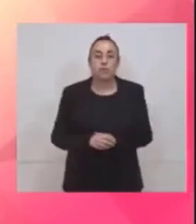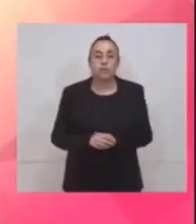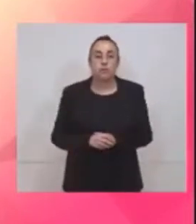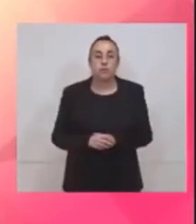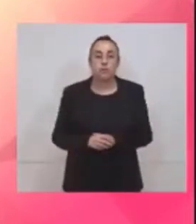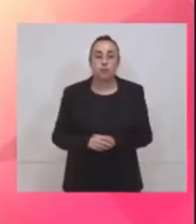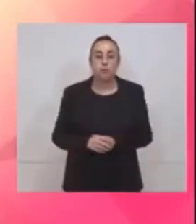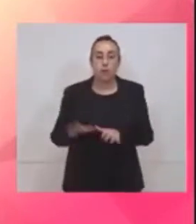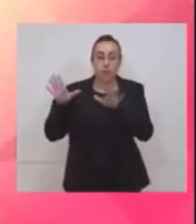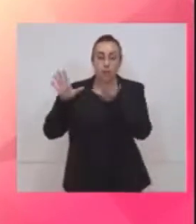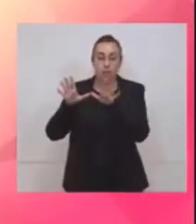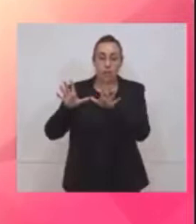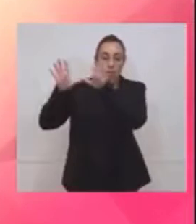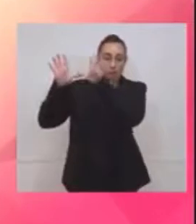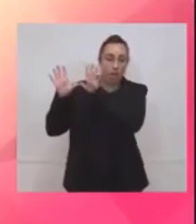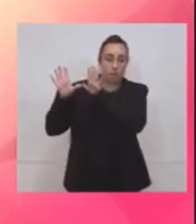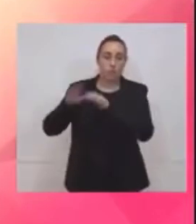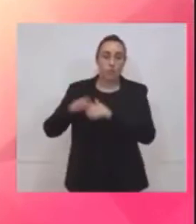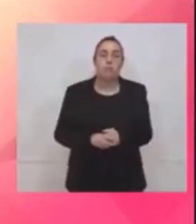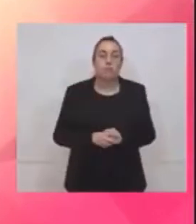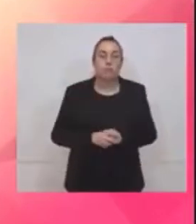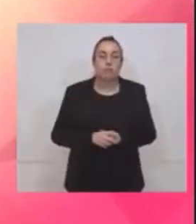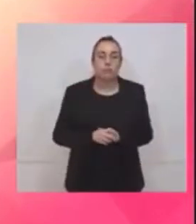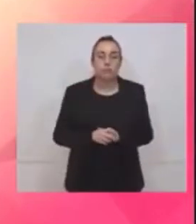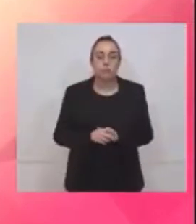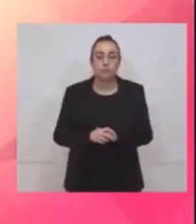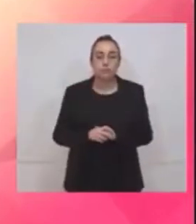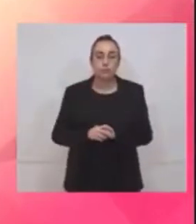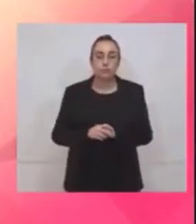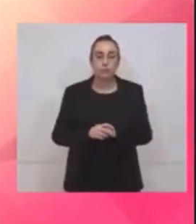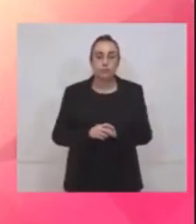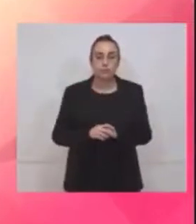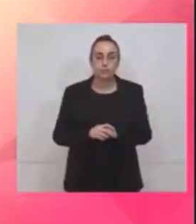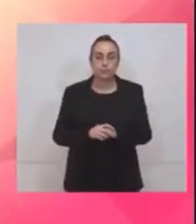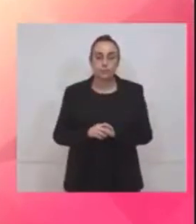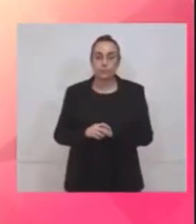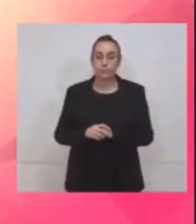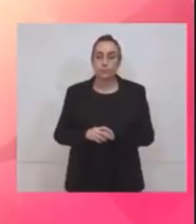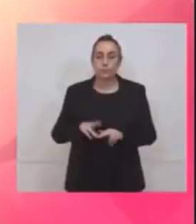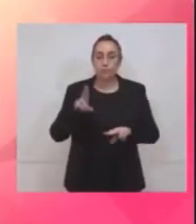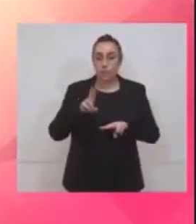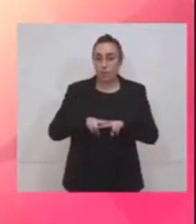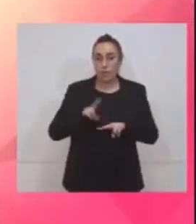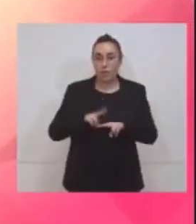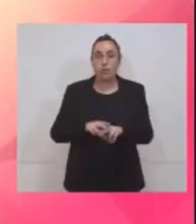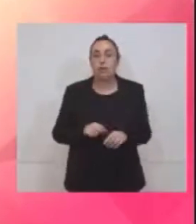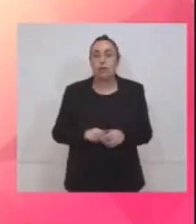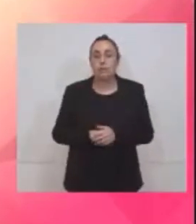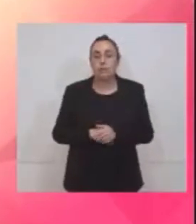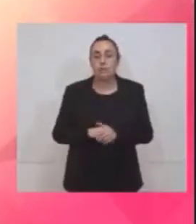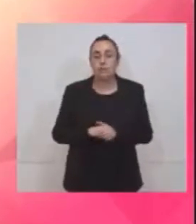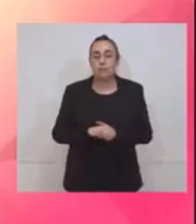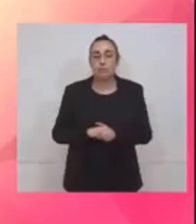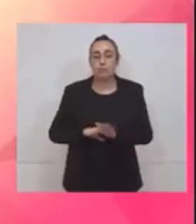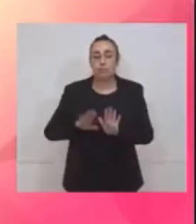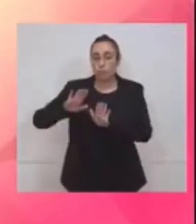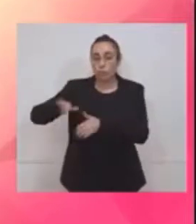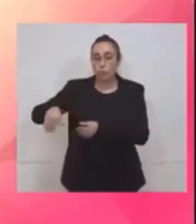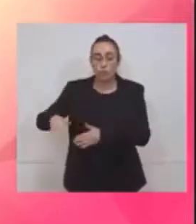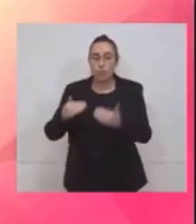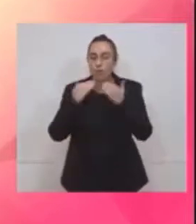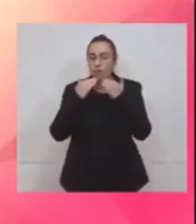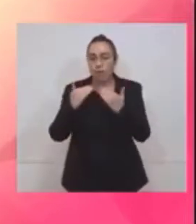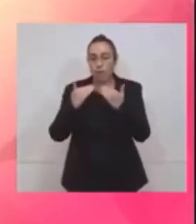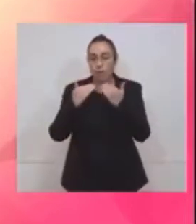10 ediciones, sigue creciendo y lograr todos sus propósitos. Por último, dar las gracias a